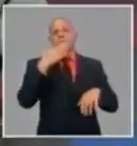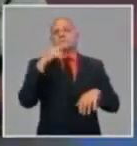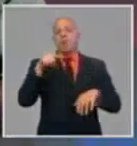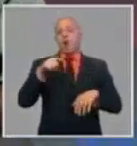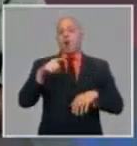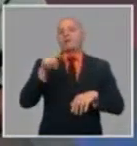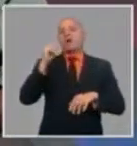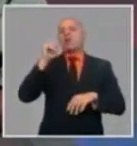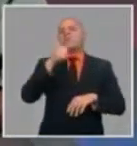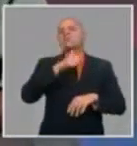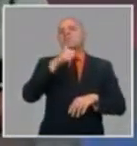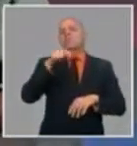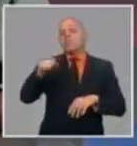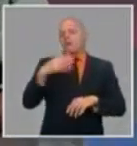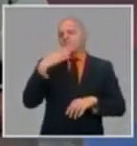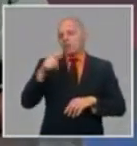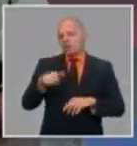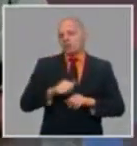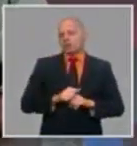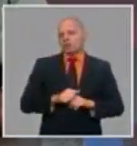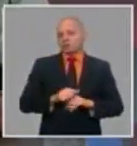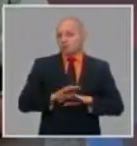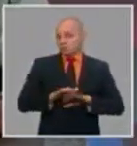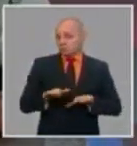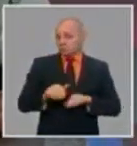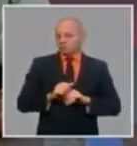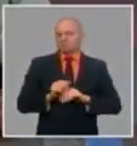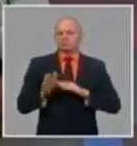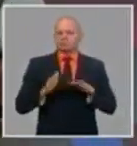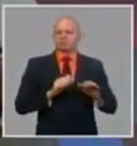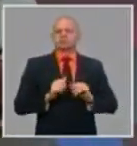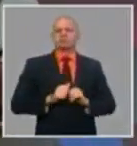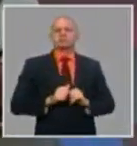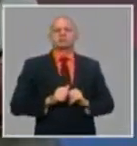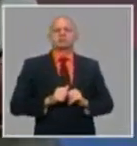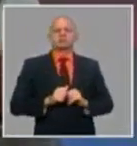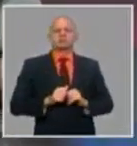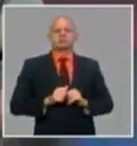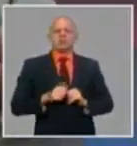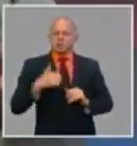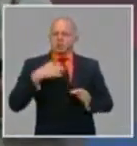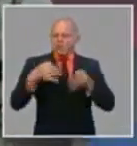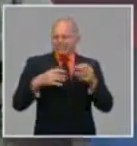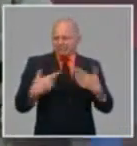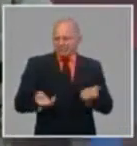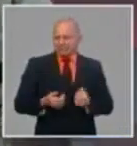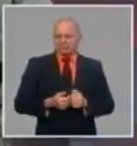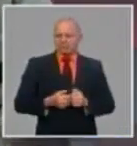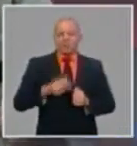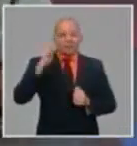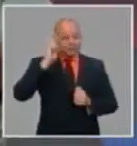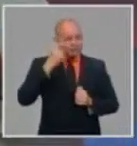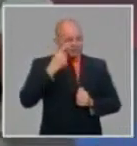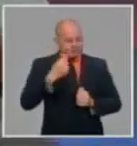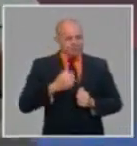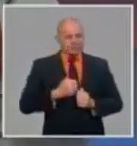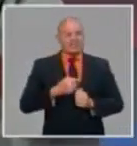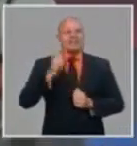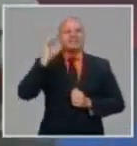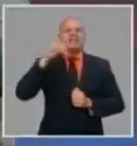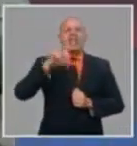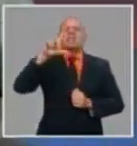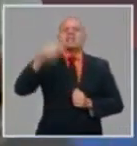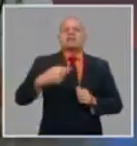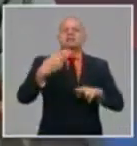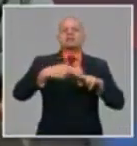una reunión. Y voy más adelante, y que ¿a dónde quiero llegar? La famosa ley Helms-Burton, sea lo que